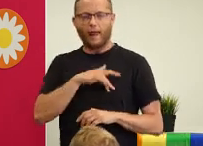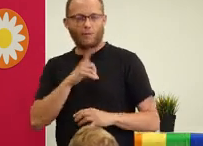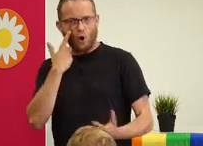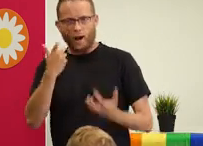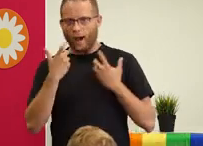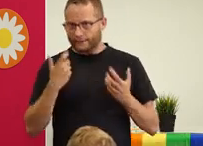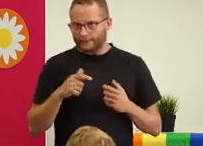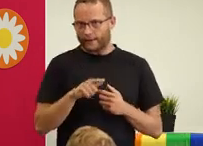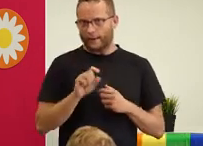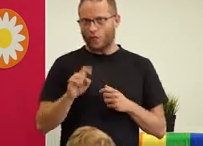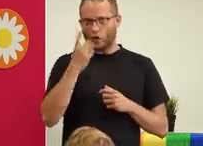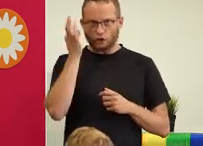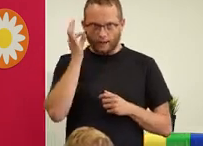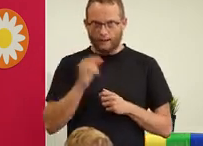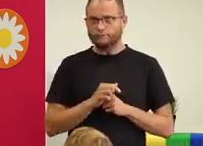arte,